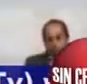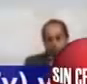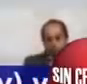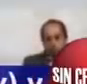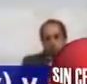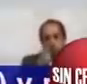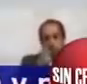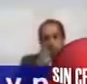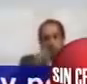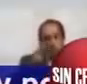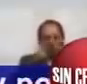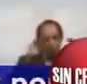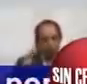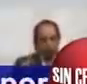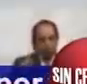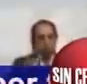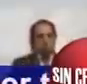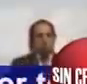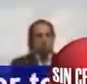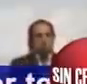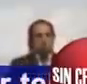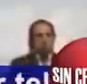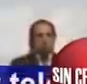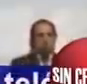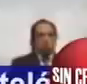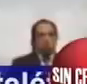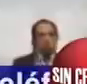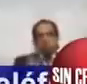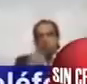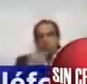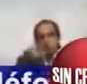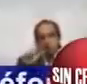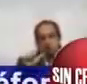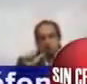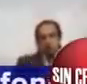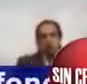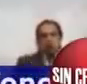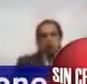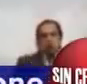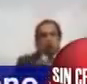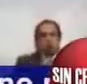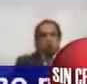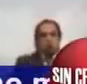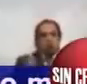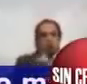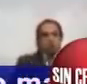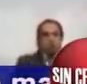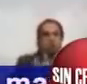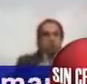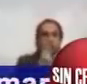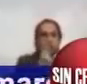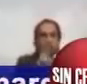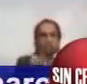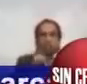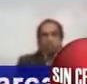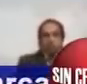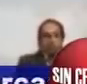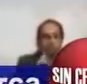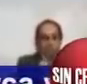Es una bodega de una empresa privada, tenía policías privados que estaban vigilando.